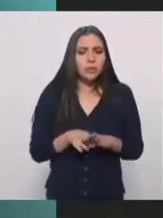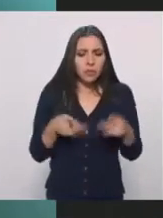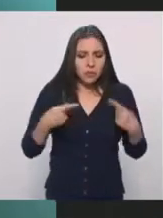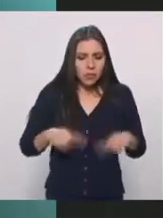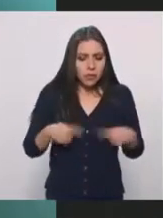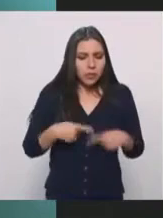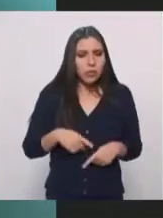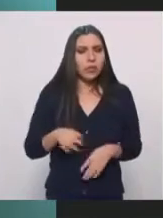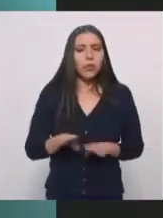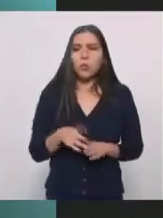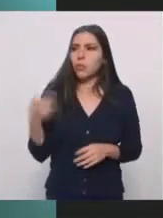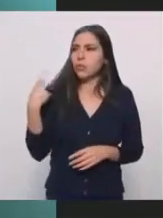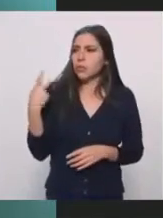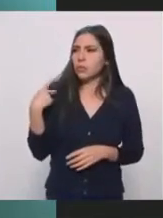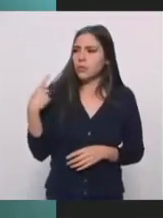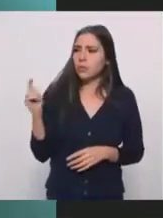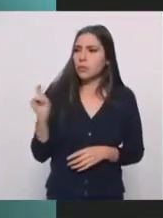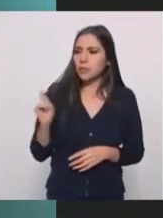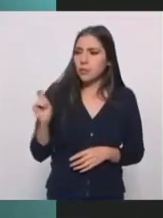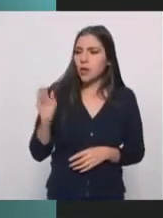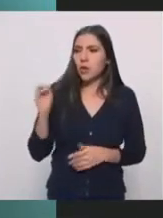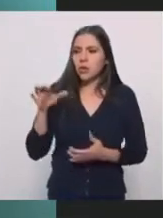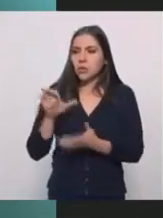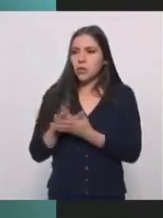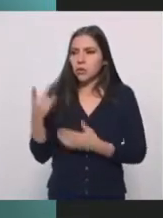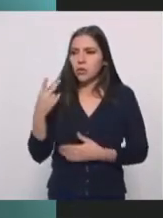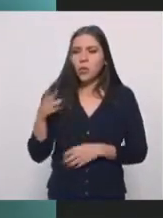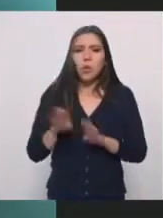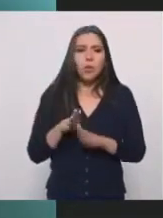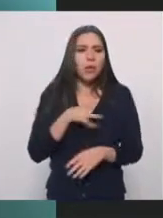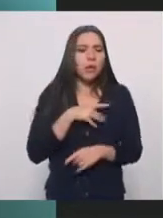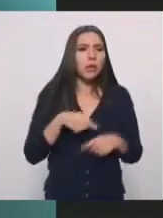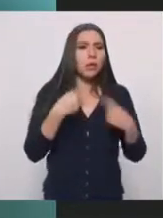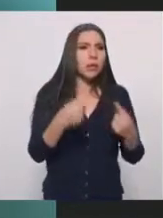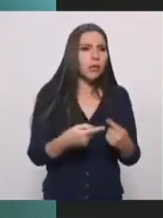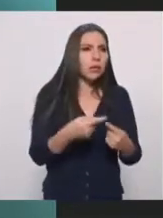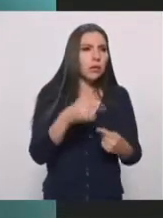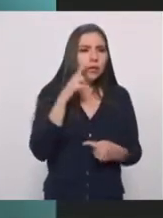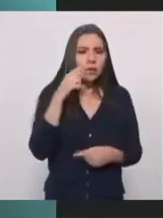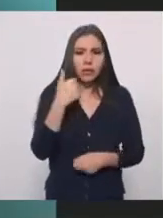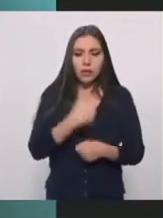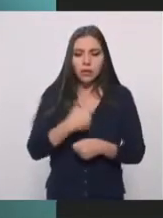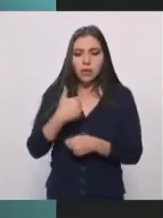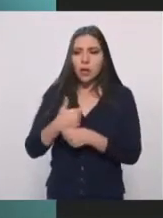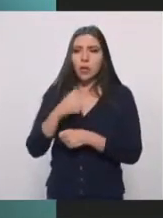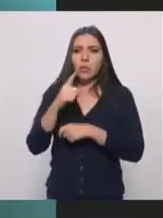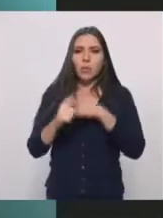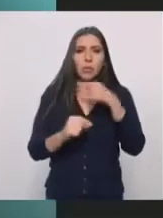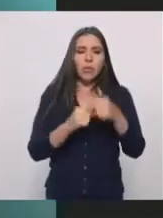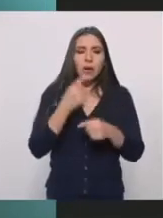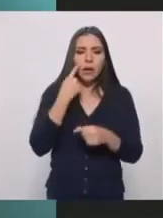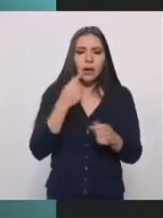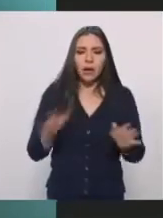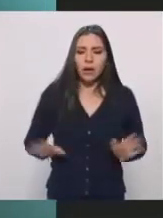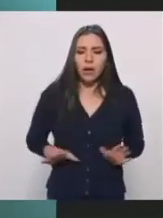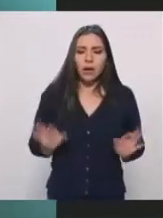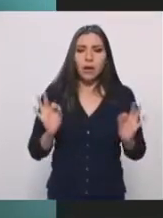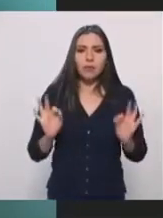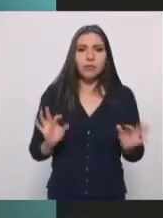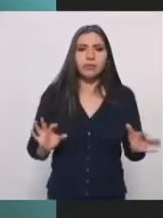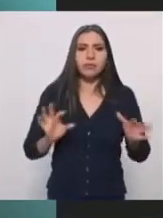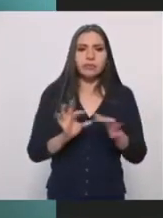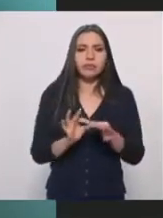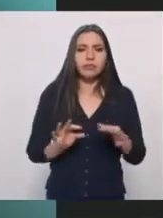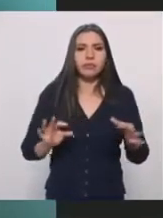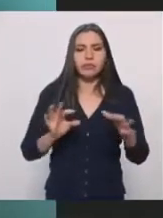nuestros hijos, y eso va a ser un cambio sustancial, poder ir calibrando o adecuándonos a esas situaciones. Y sí